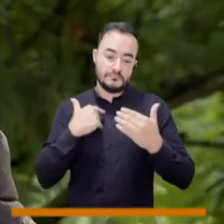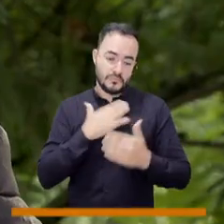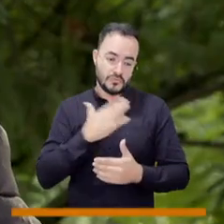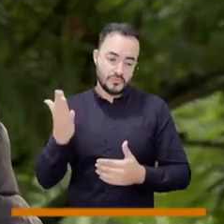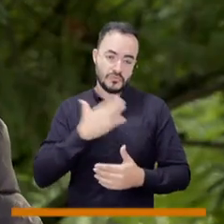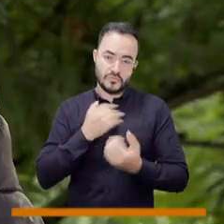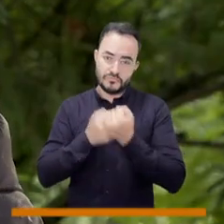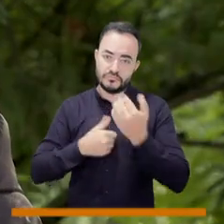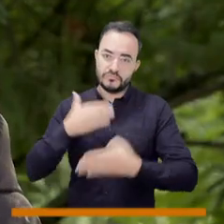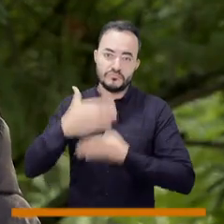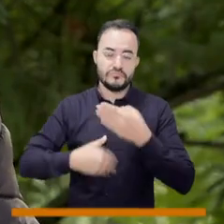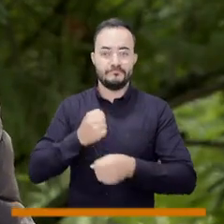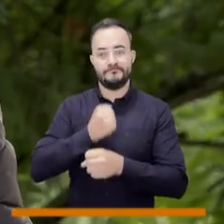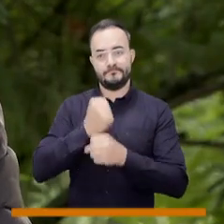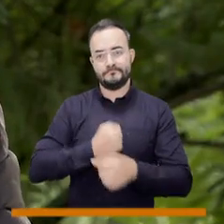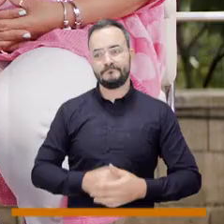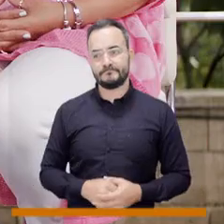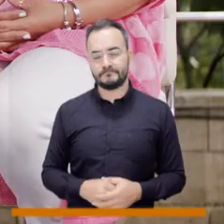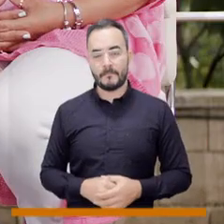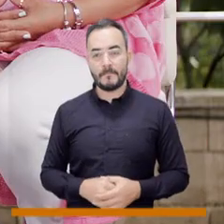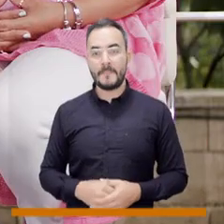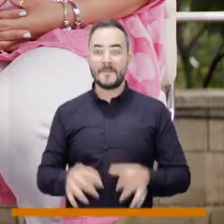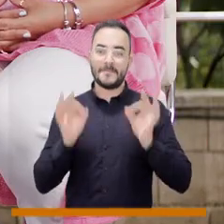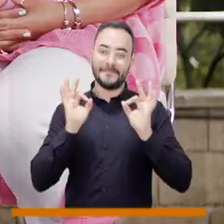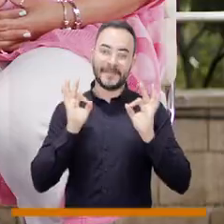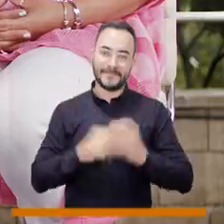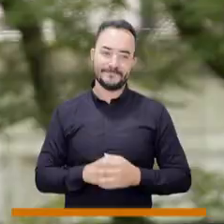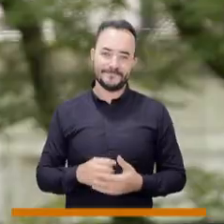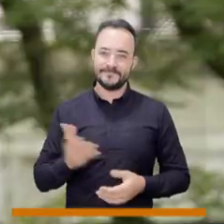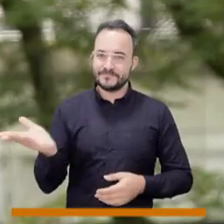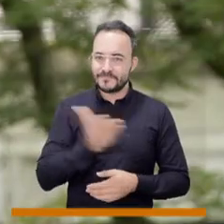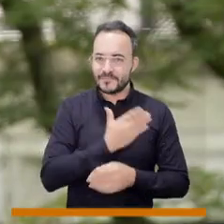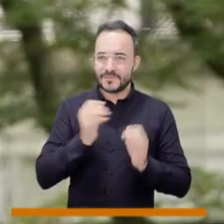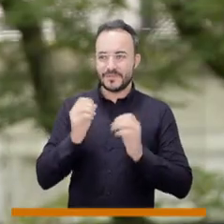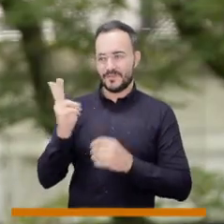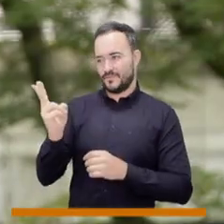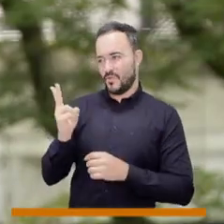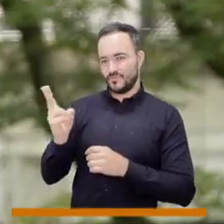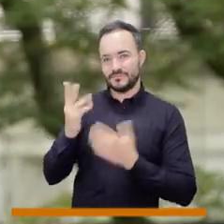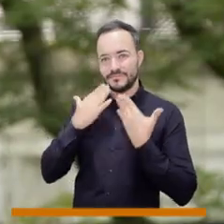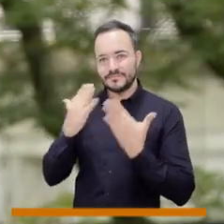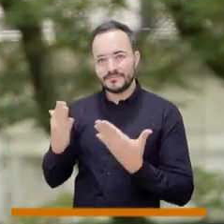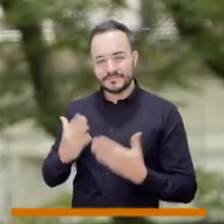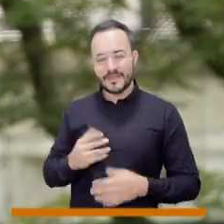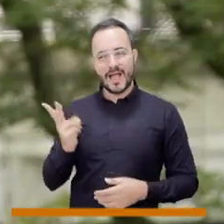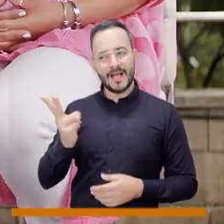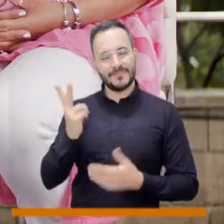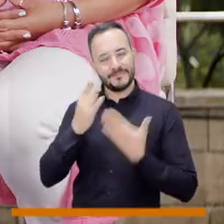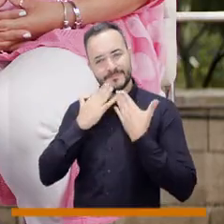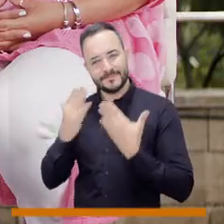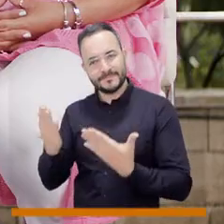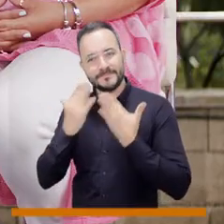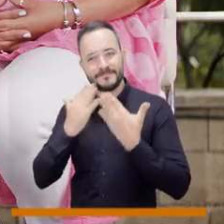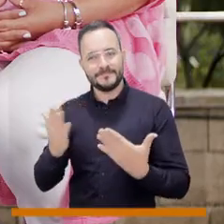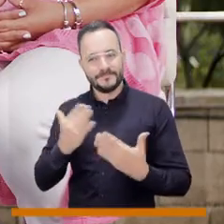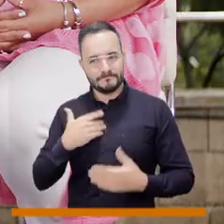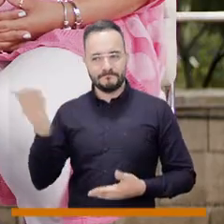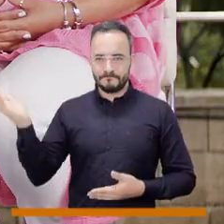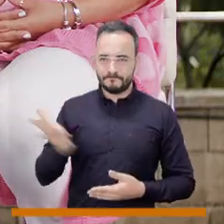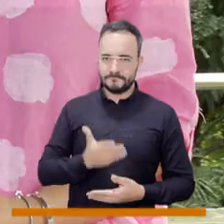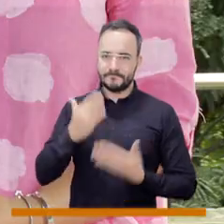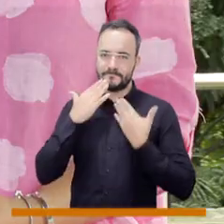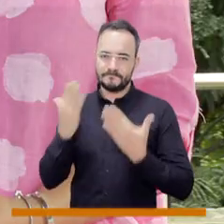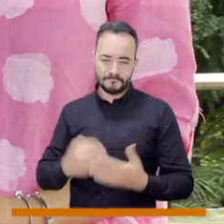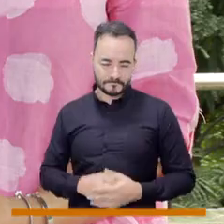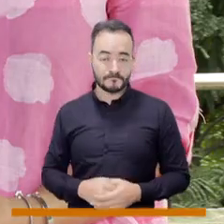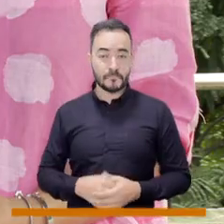permiten, nuevamente llevándome al consejo. Pues a los concejales, anfitriones del día de hoy, Leticia, Simón, muchísimas gracias